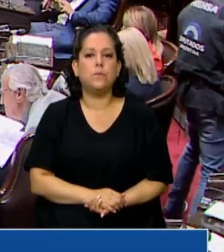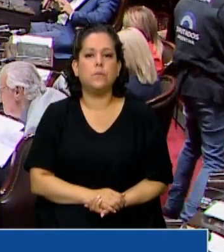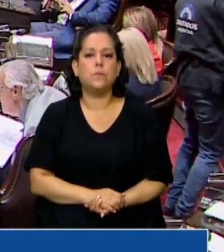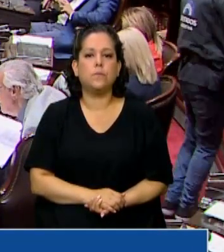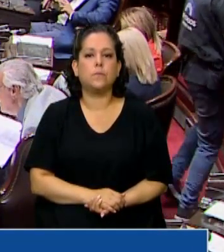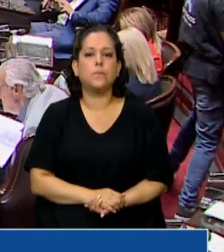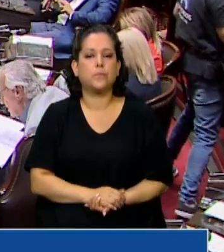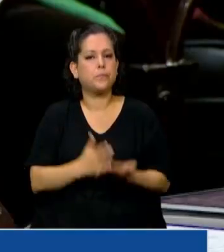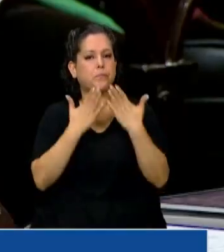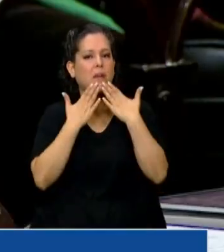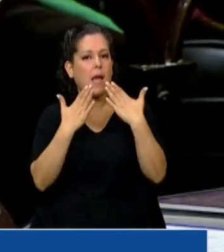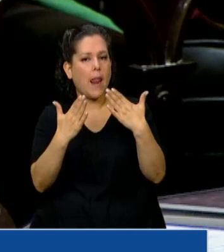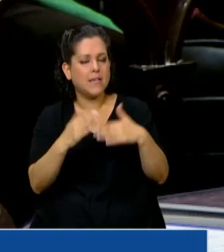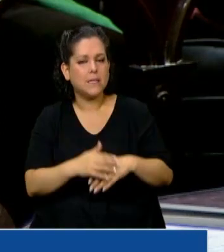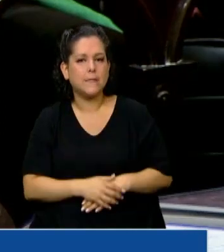Gracias.